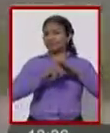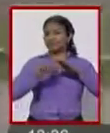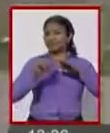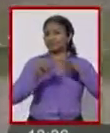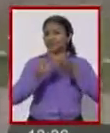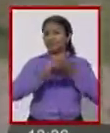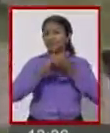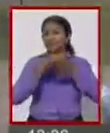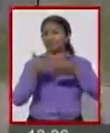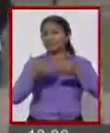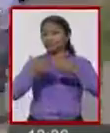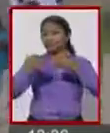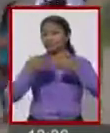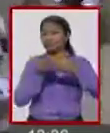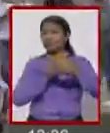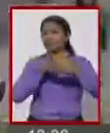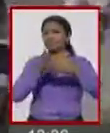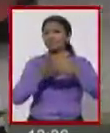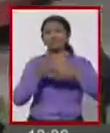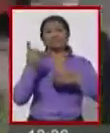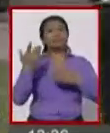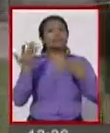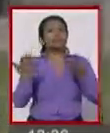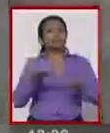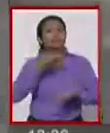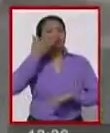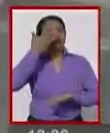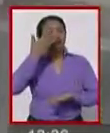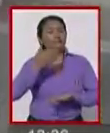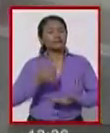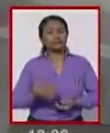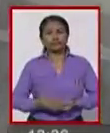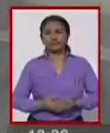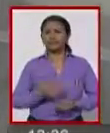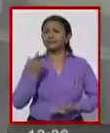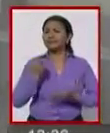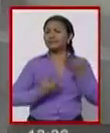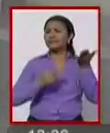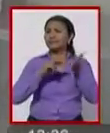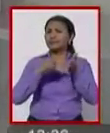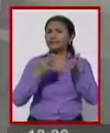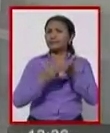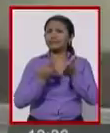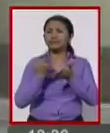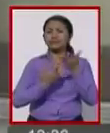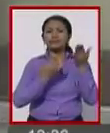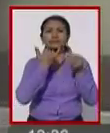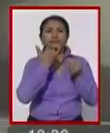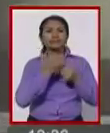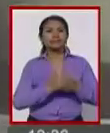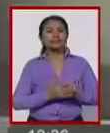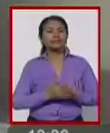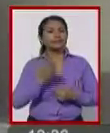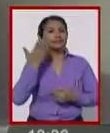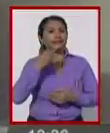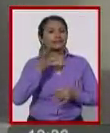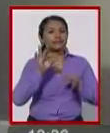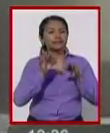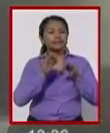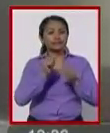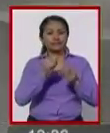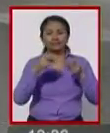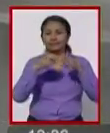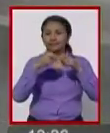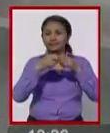¿Por esos circuitos? Eso sí, porque se vuelve a cable quemado. ¿Qué presume usted? ¿Qué te ha pasado? Un fallo técnico de los